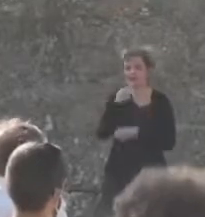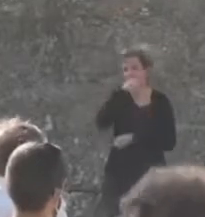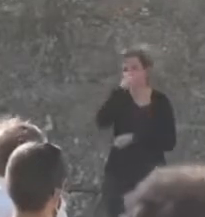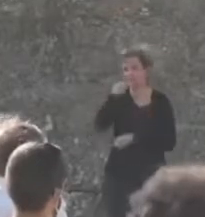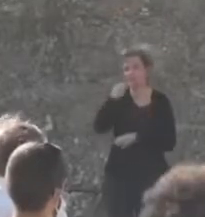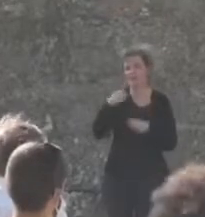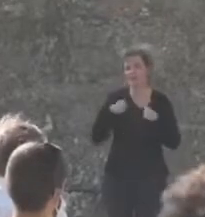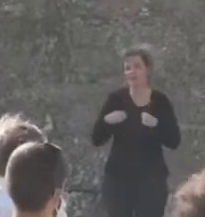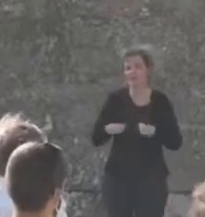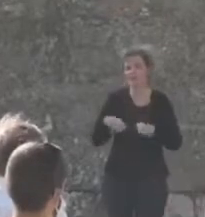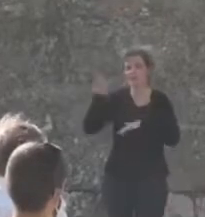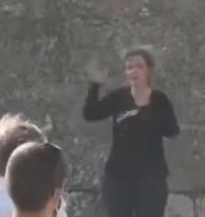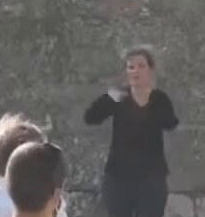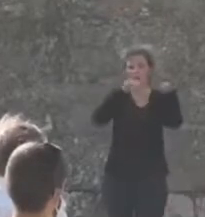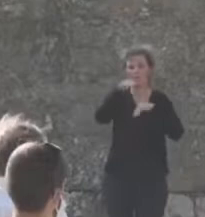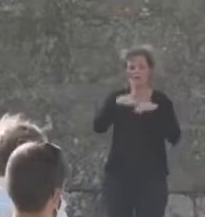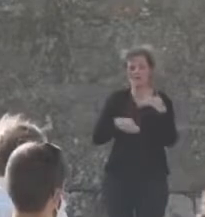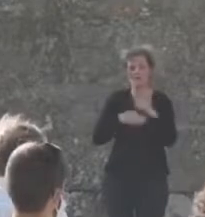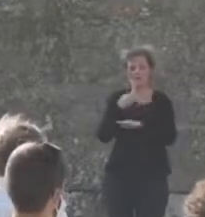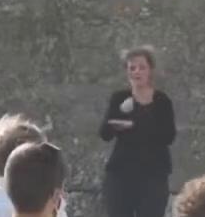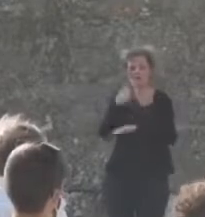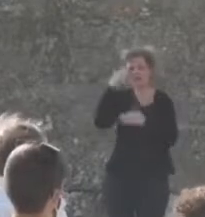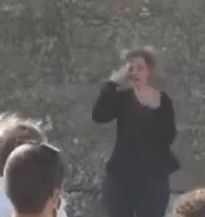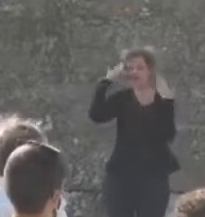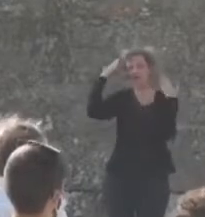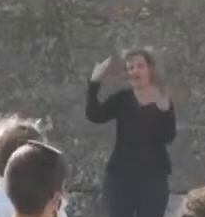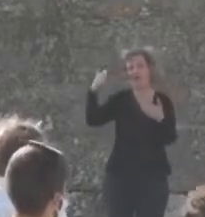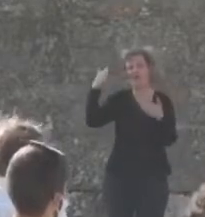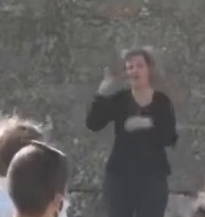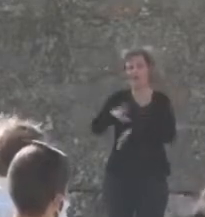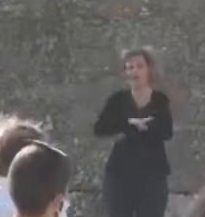Marín convoca a asistencia a un acto de homenaxe